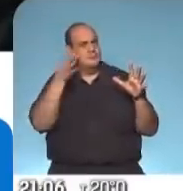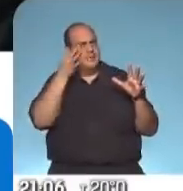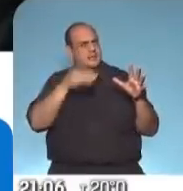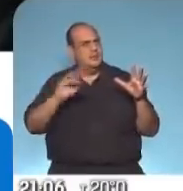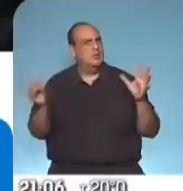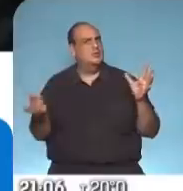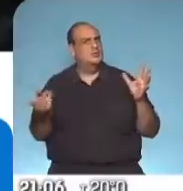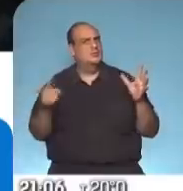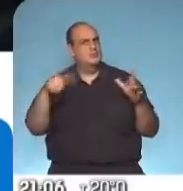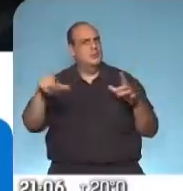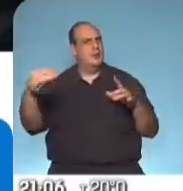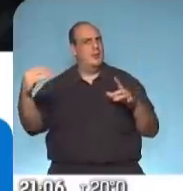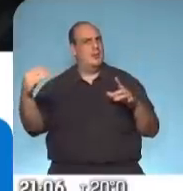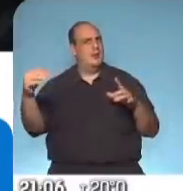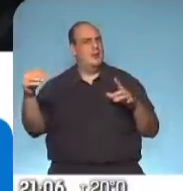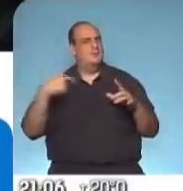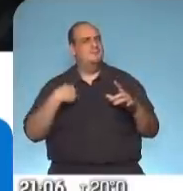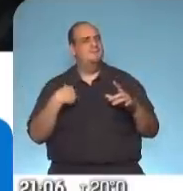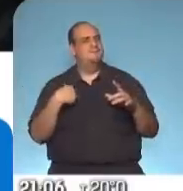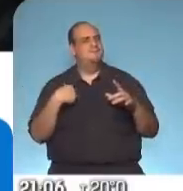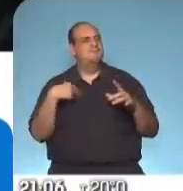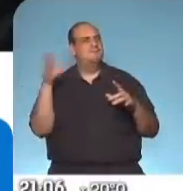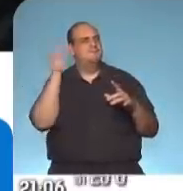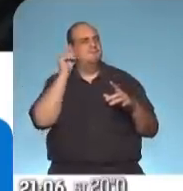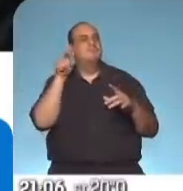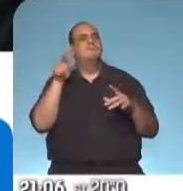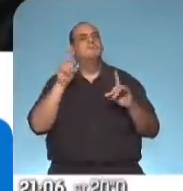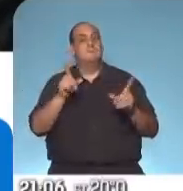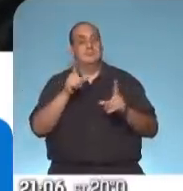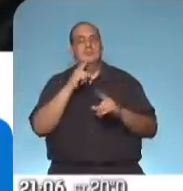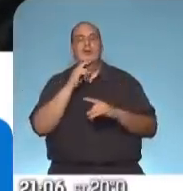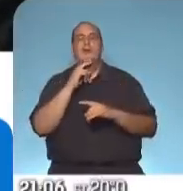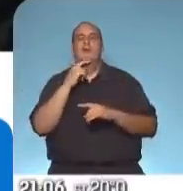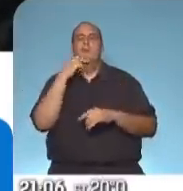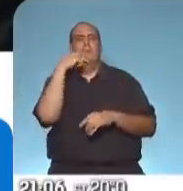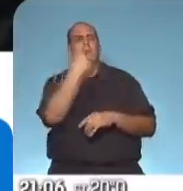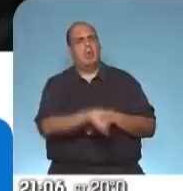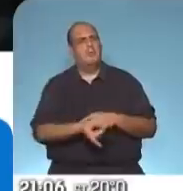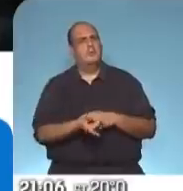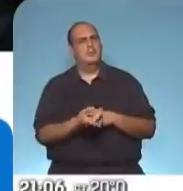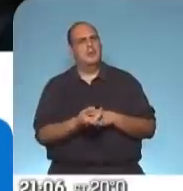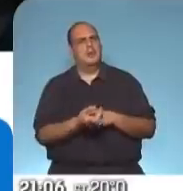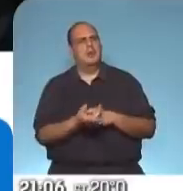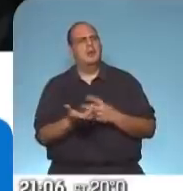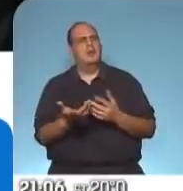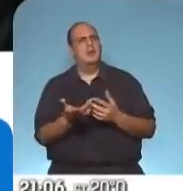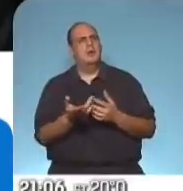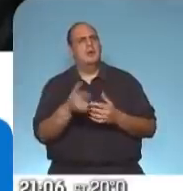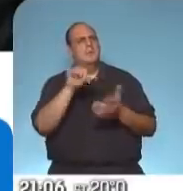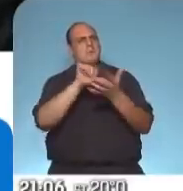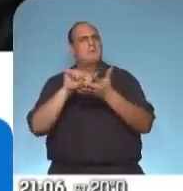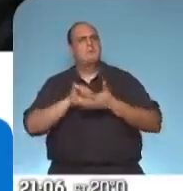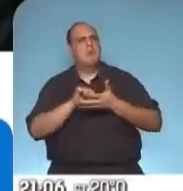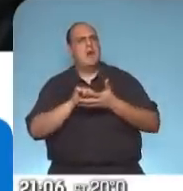vivo mientras hablaba nuestro especialista allí en el móvil. Hecha esta referencia, quiero consultarle, ¿qué postura pueden llegar a tomar aquellos